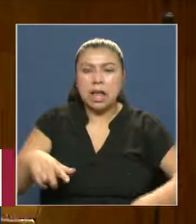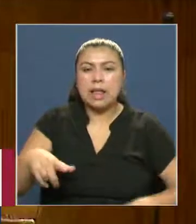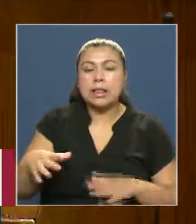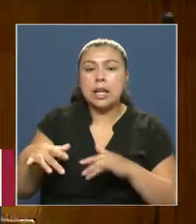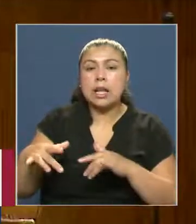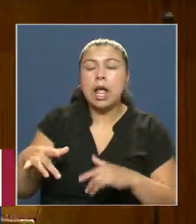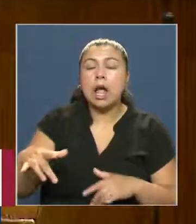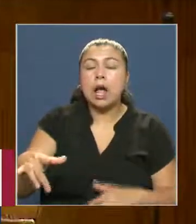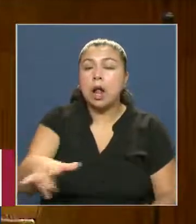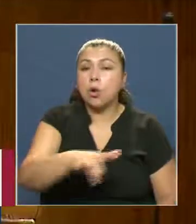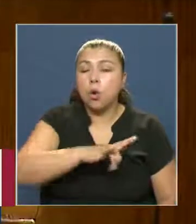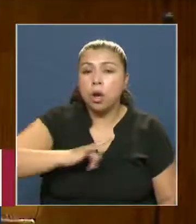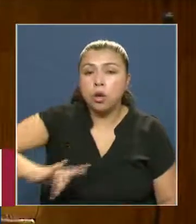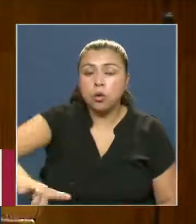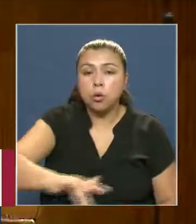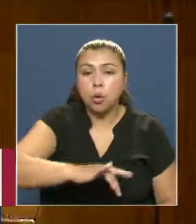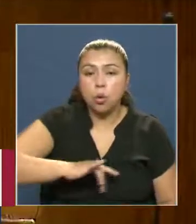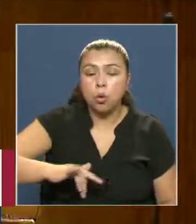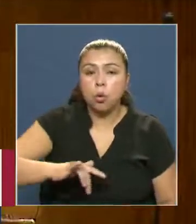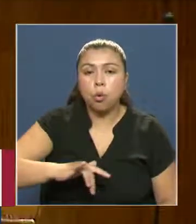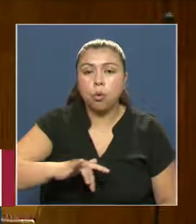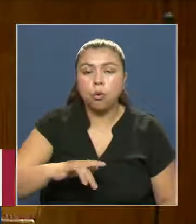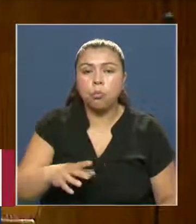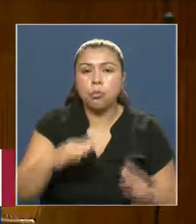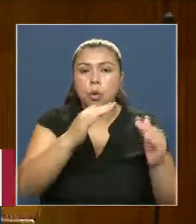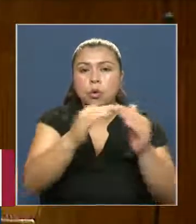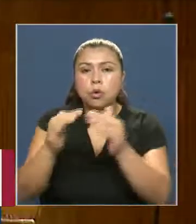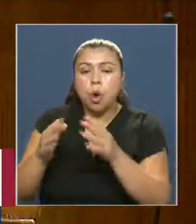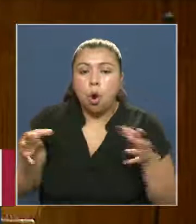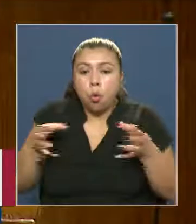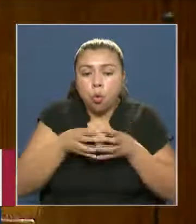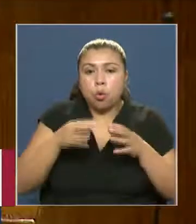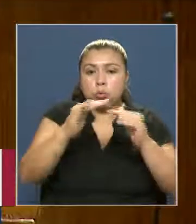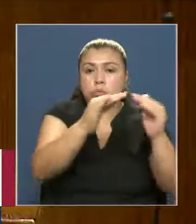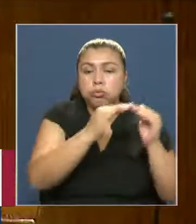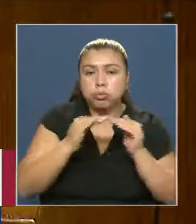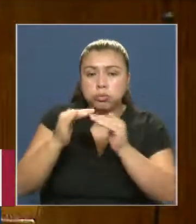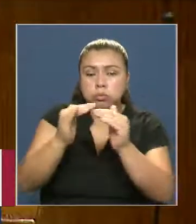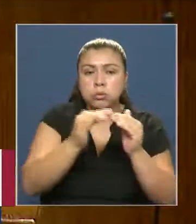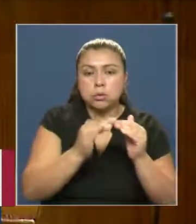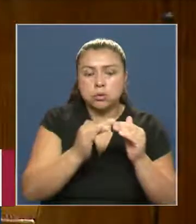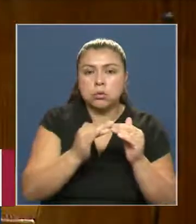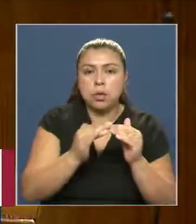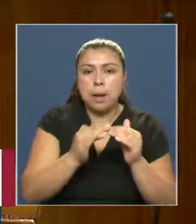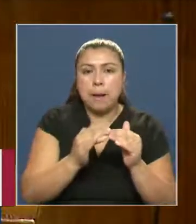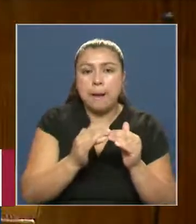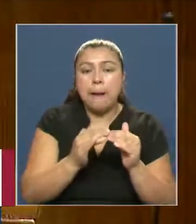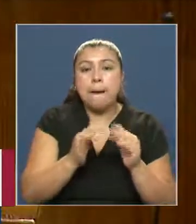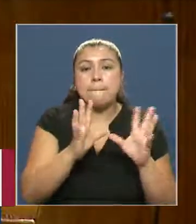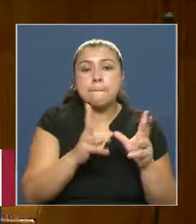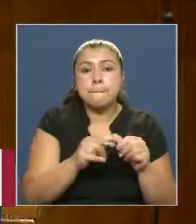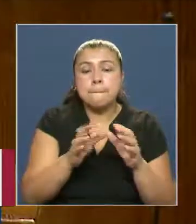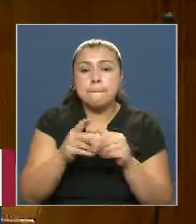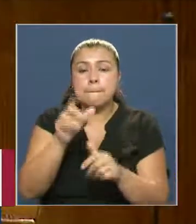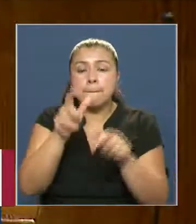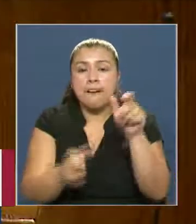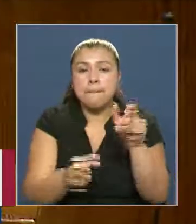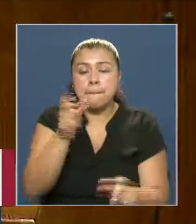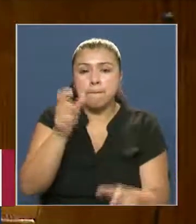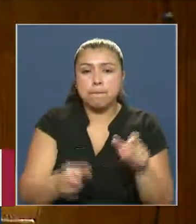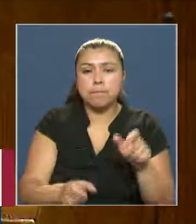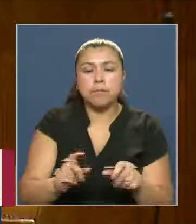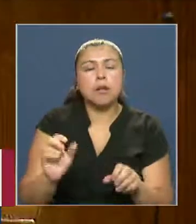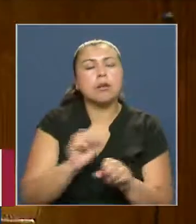común constituir un conjunto de viviendas agrupadas en un territorio que dan cuenta de familias y personas que